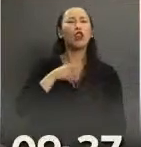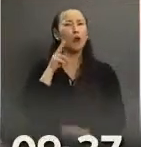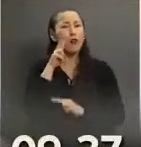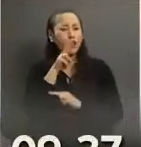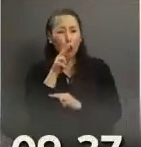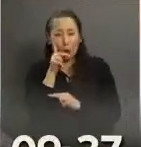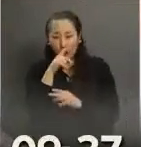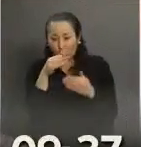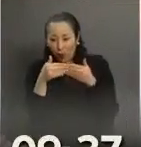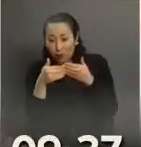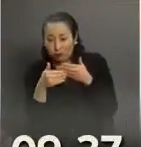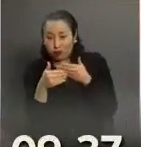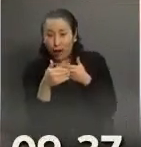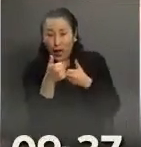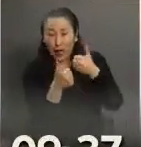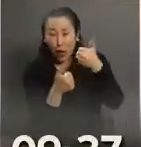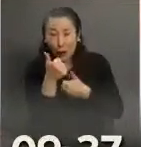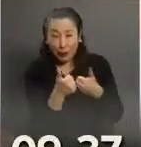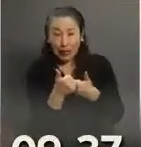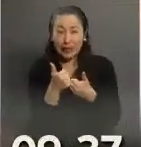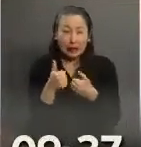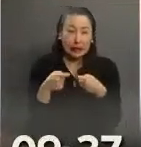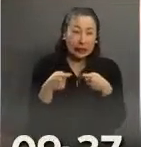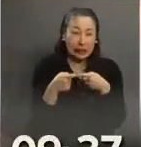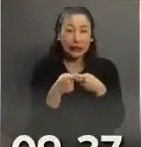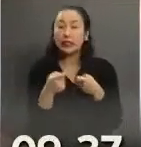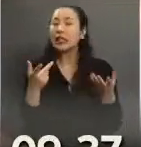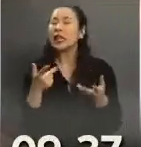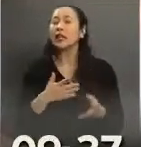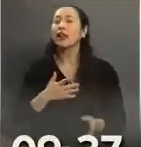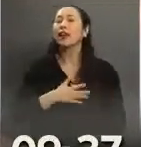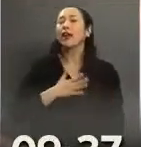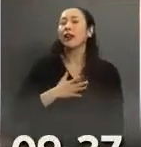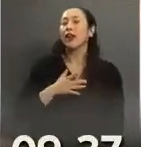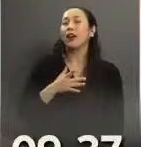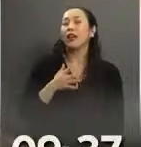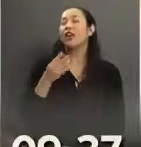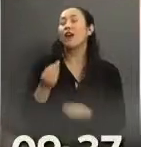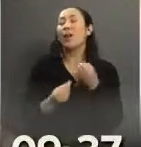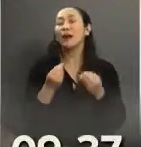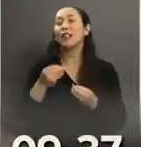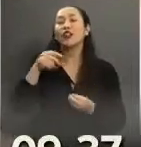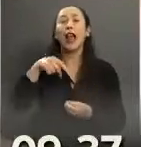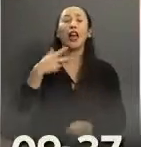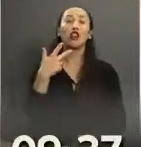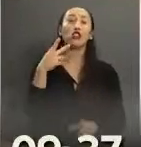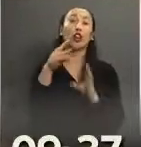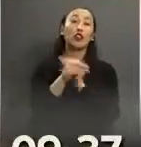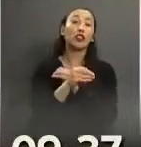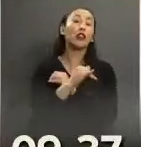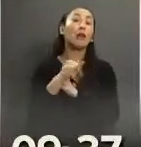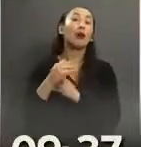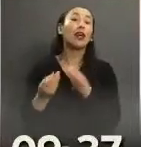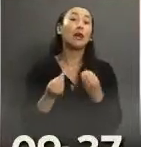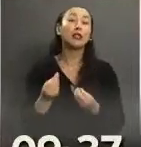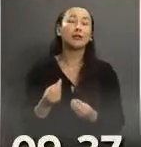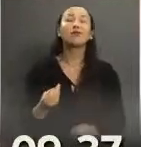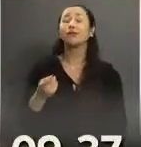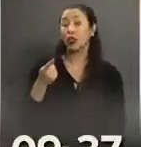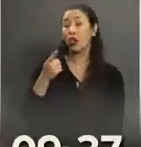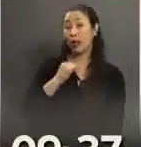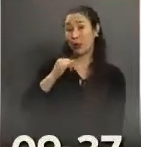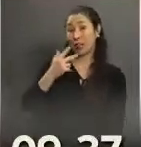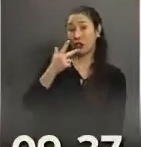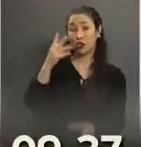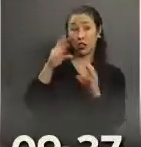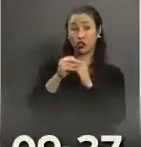esta campaña? ¿Fue un poco dura, un poco tensa? ¿Qué pretende que pase hoy día después ya de las 8 de la noche? Después de las 8 de la noche seguimos unidos para